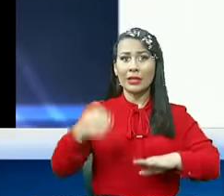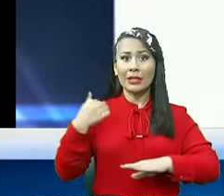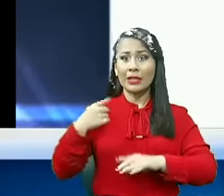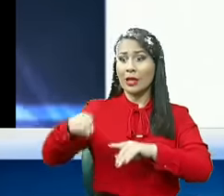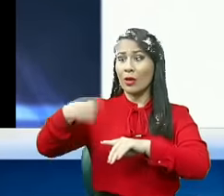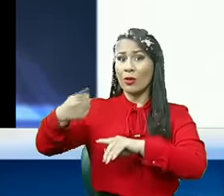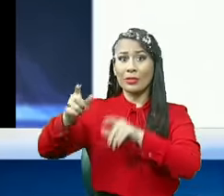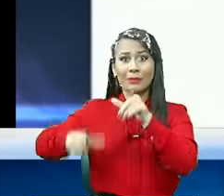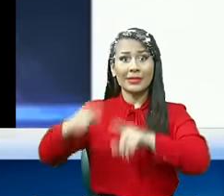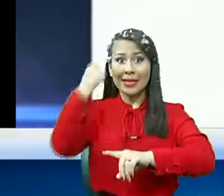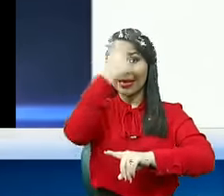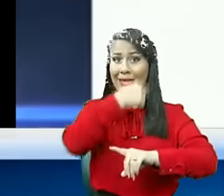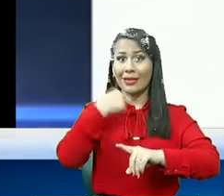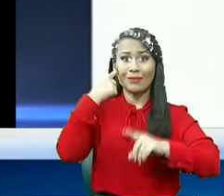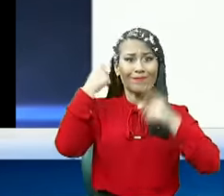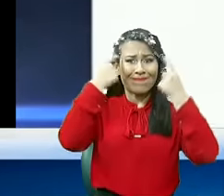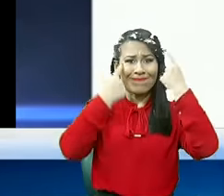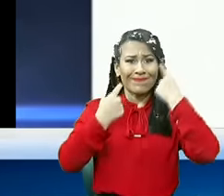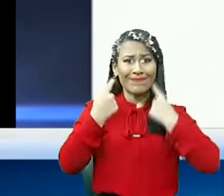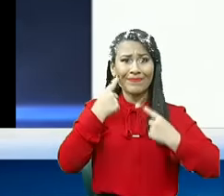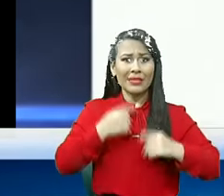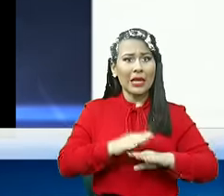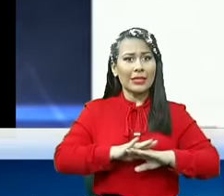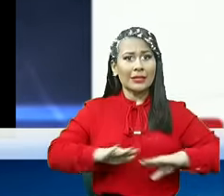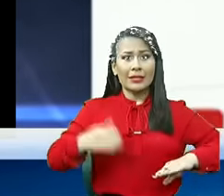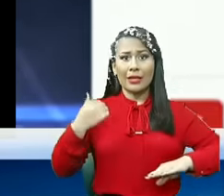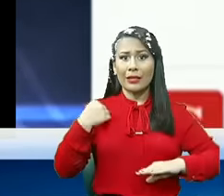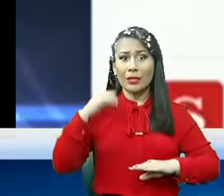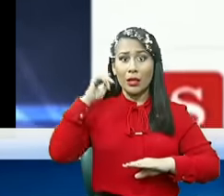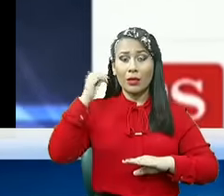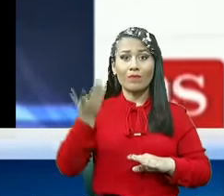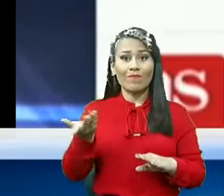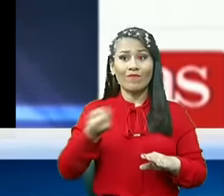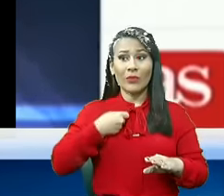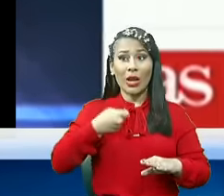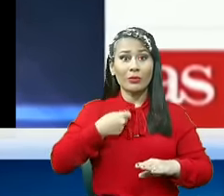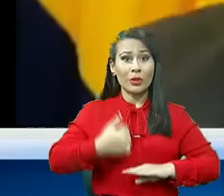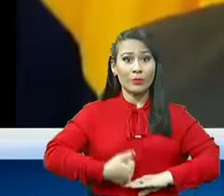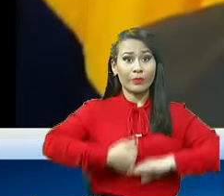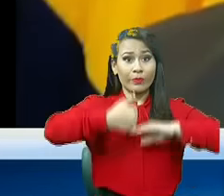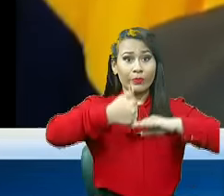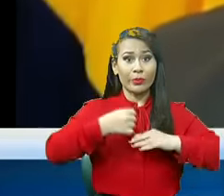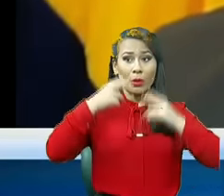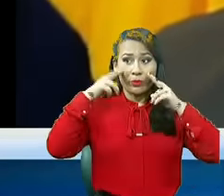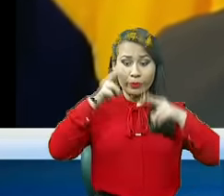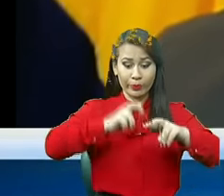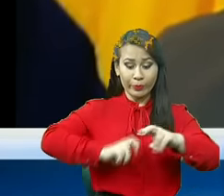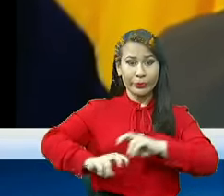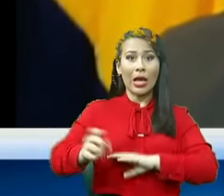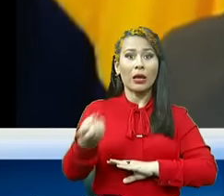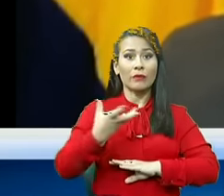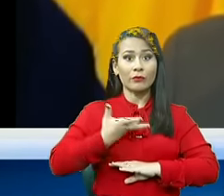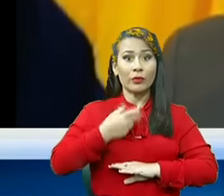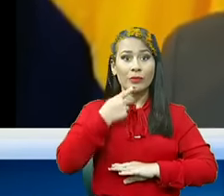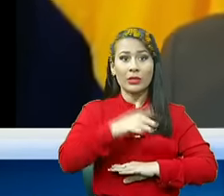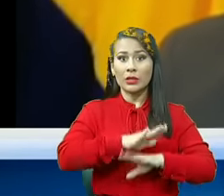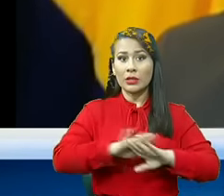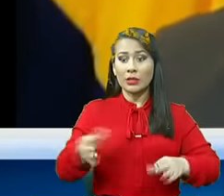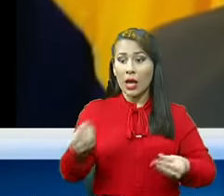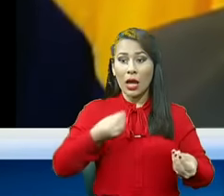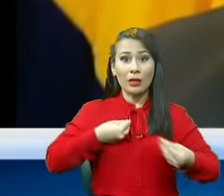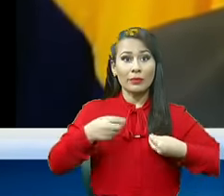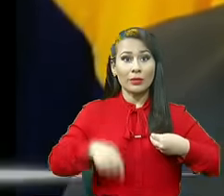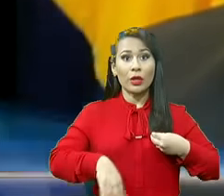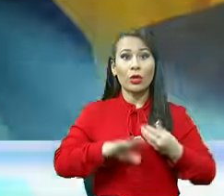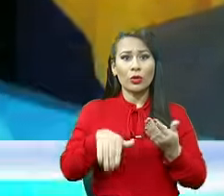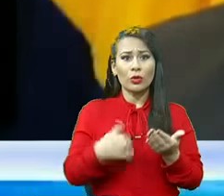plenamente identificadas ya el estado va va a ejercer su potestad punitiva y en ese sentido hemos corrido traslado con